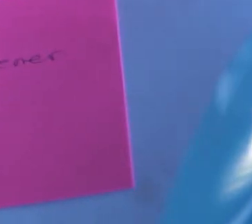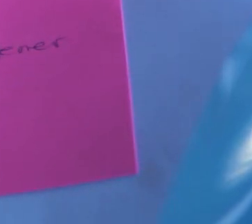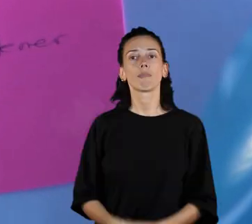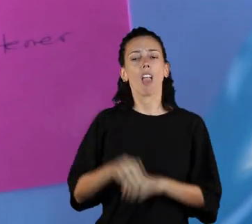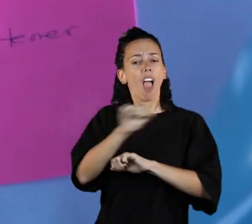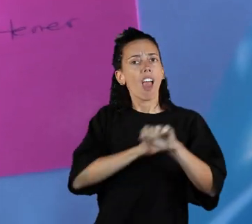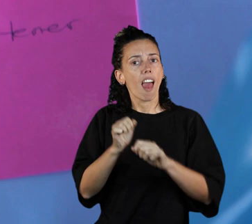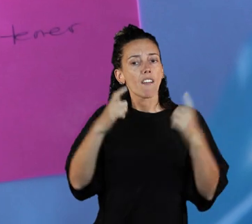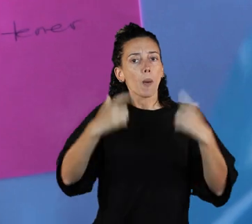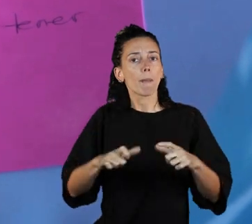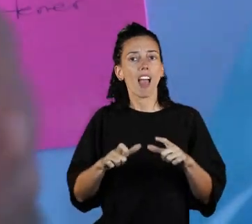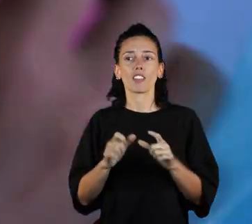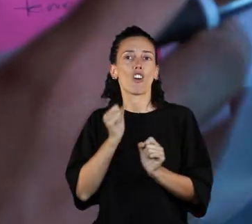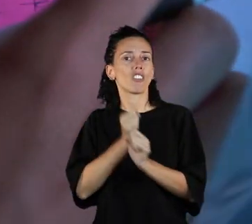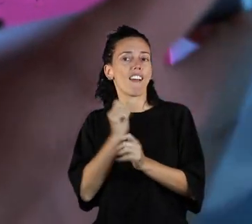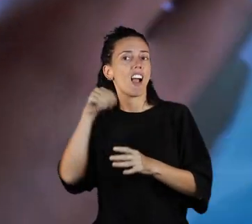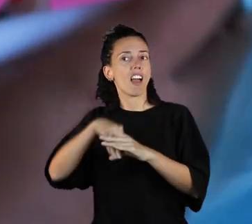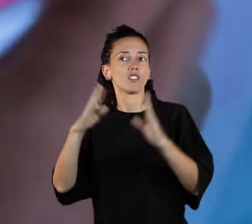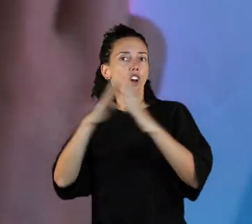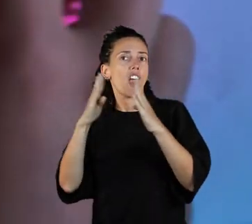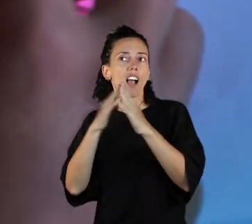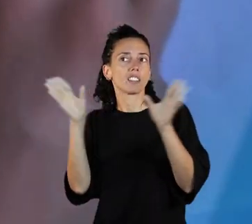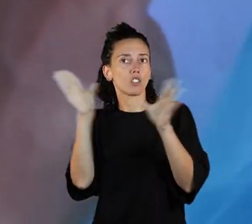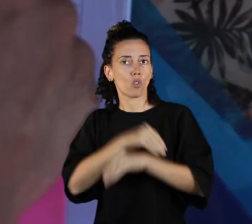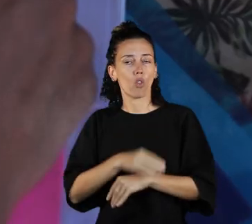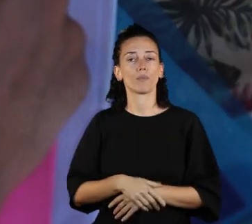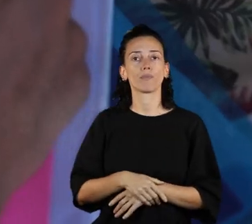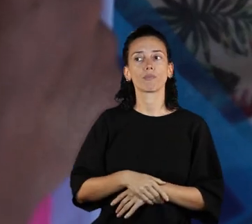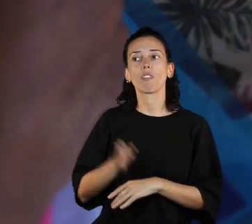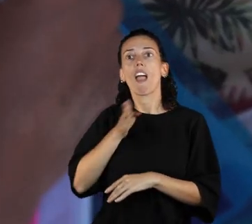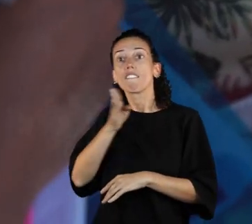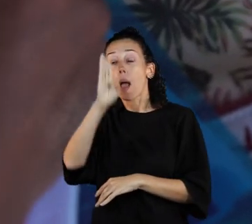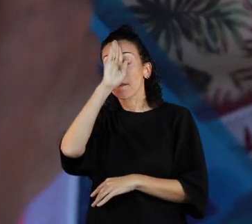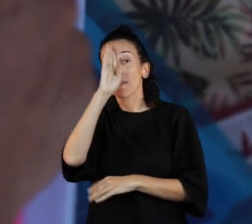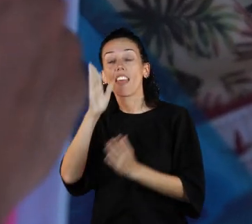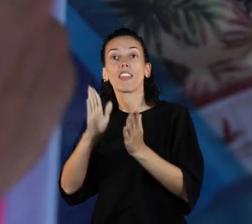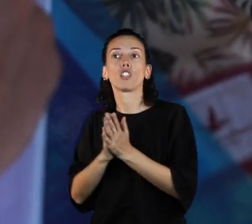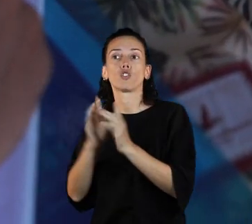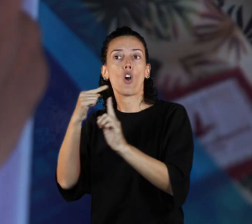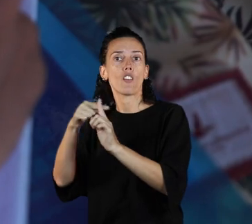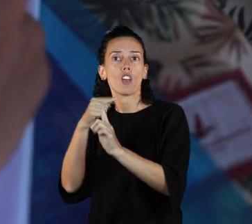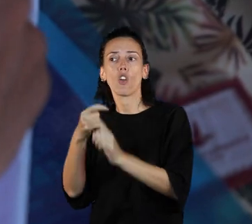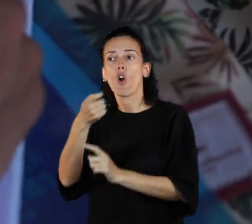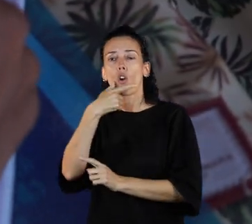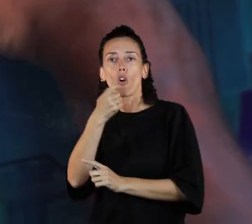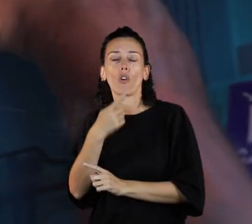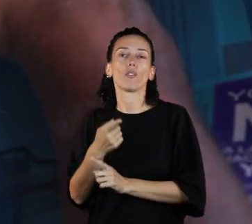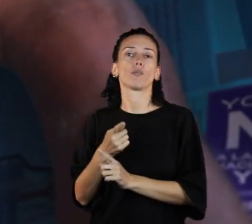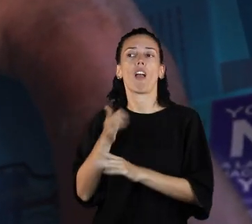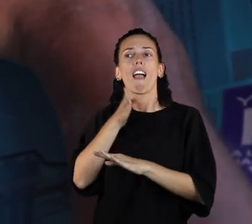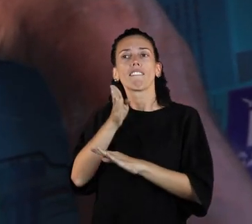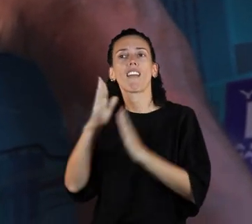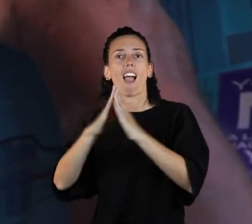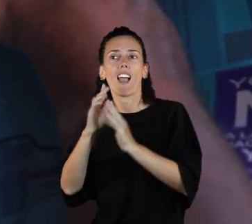Lavar los platos y tareas domésticas en general. Ir a catequesis, tomar la confirmación, comunión, ir a